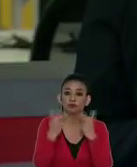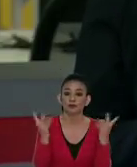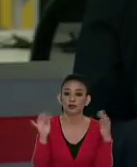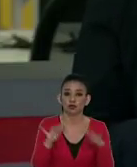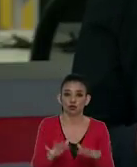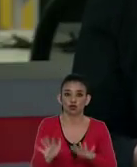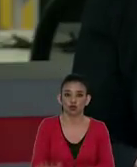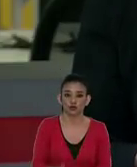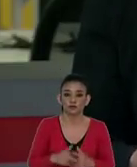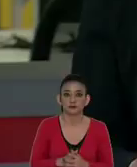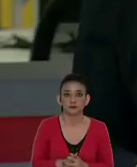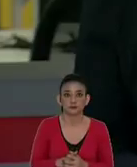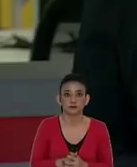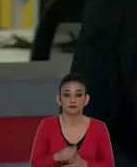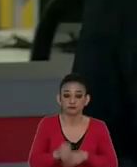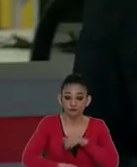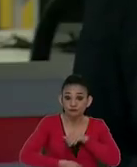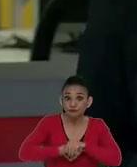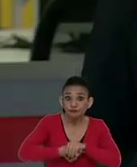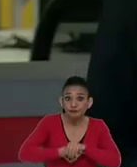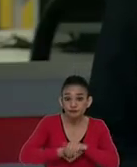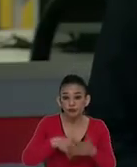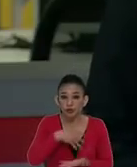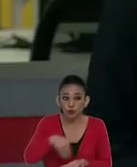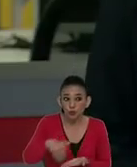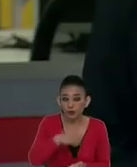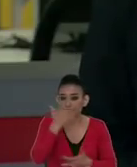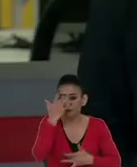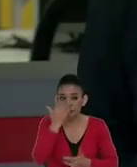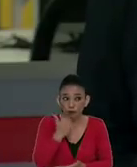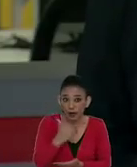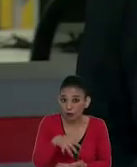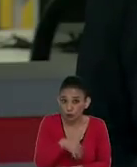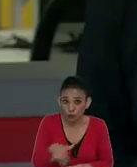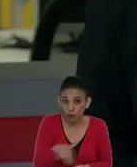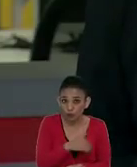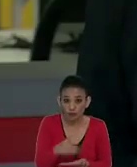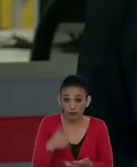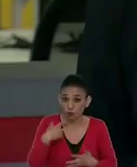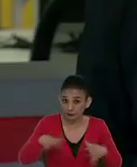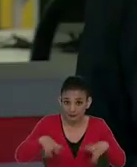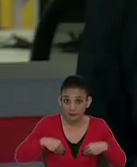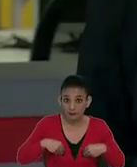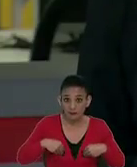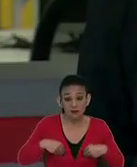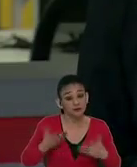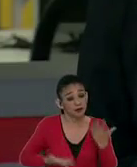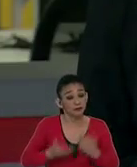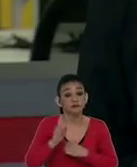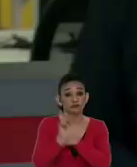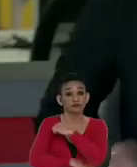el aislamiento por sospechas del COVID-19 podrían enfrentar a la justicia.